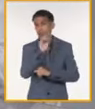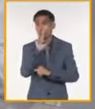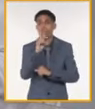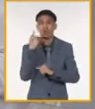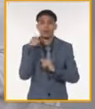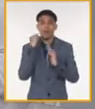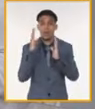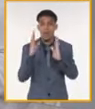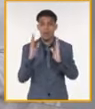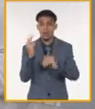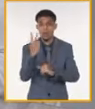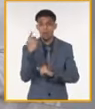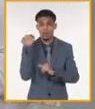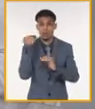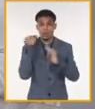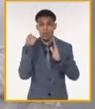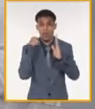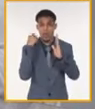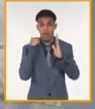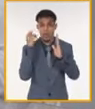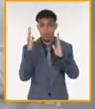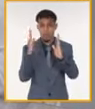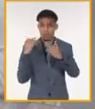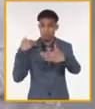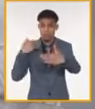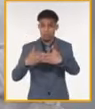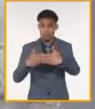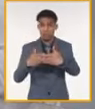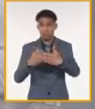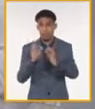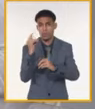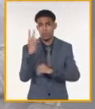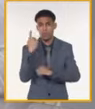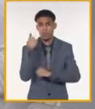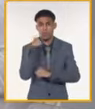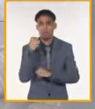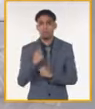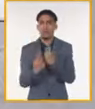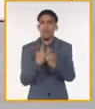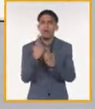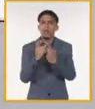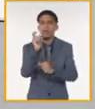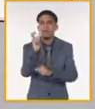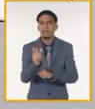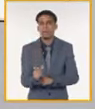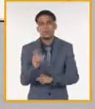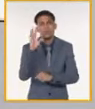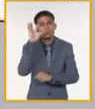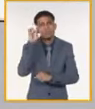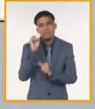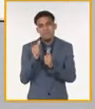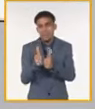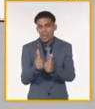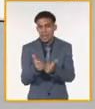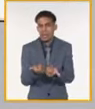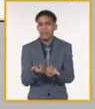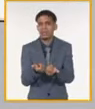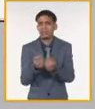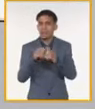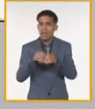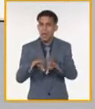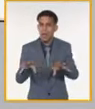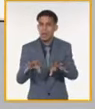dada la novedad de estos nuevos actores y y el desconocimiento en en alguna medida cuando